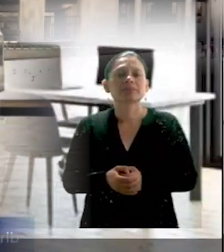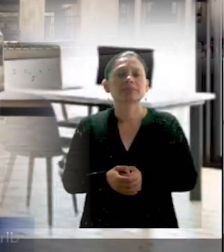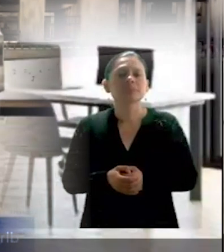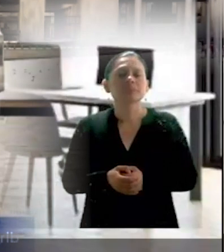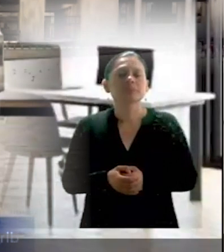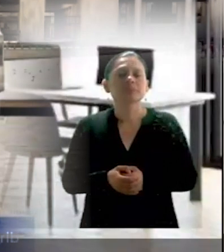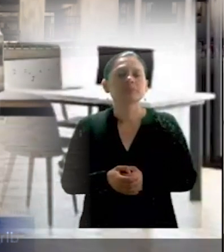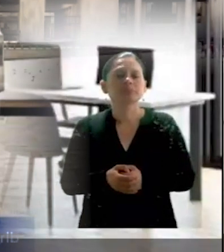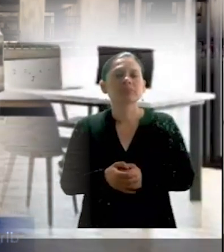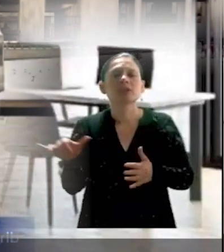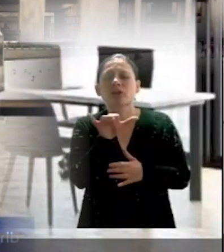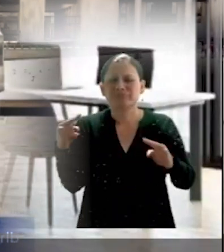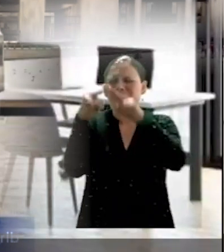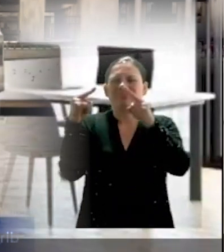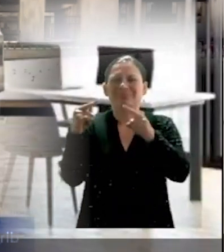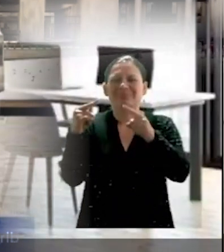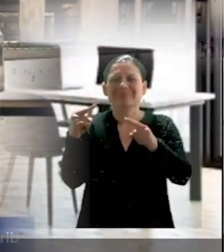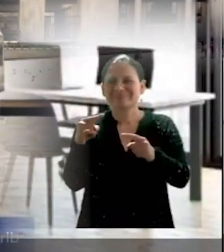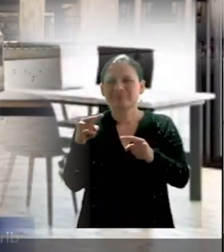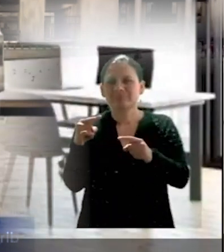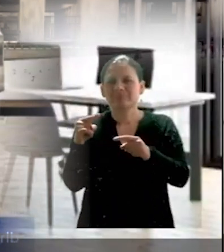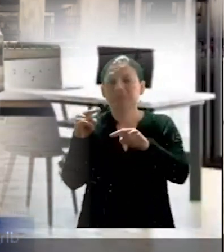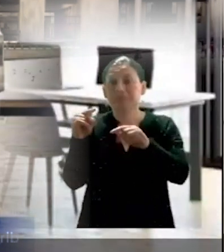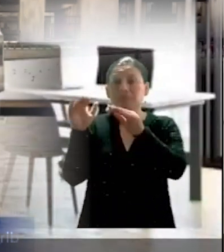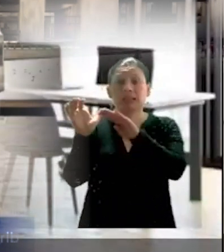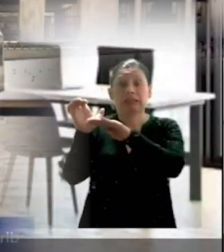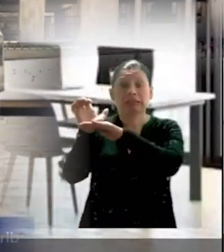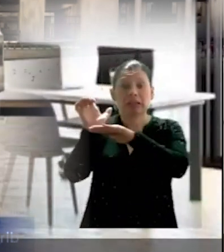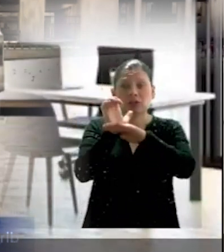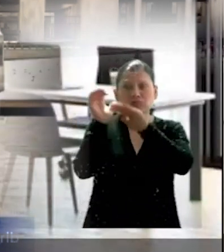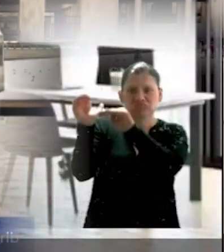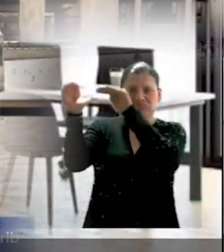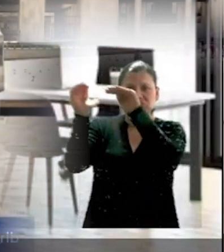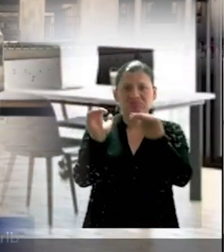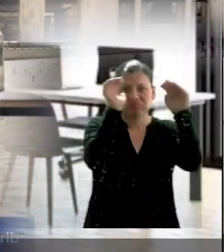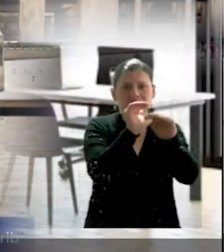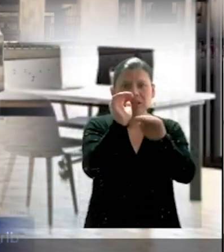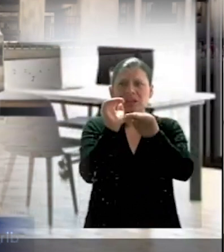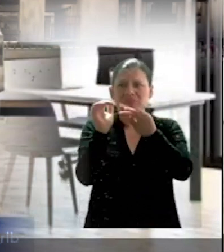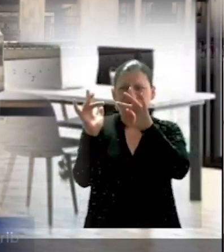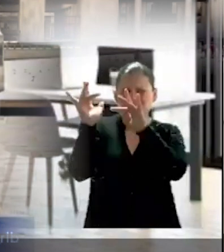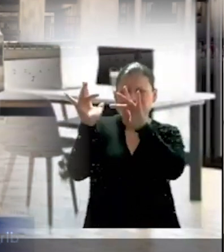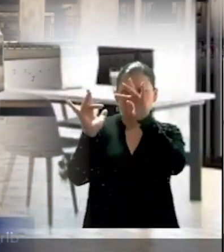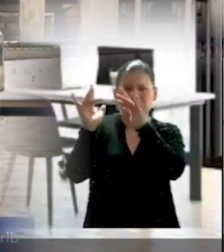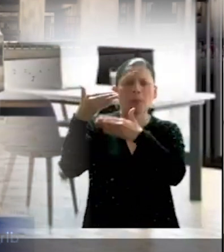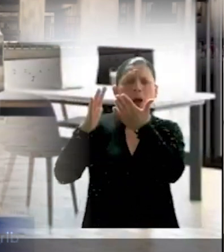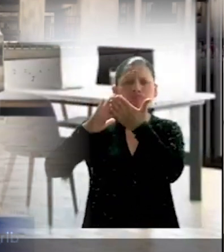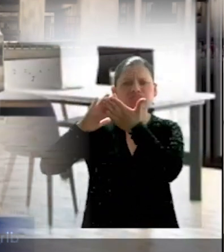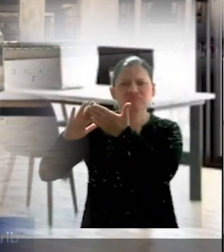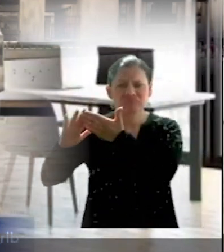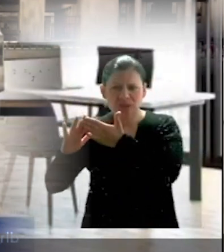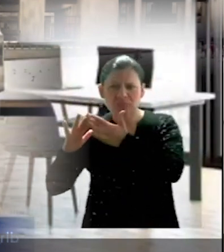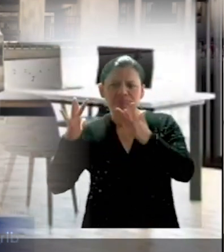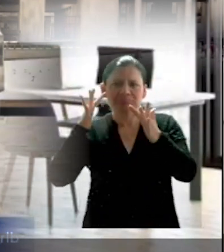de los choques de trenes. Ciertamente a nivel de las altas corporaciones estas diferencias se han ido limando sustancialmente en muchos de sus